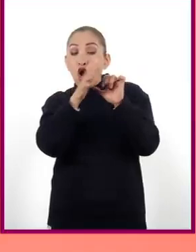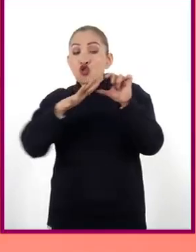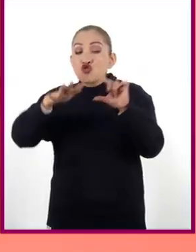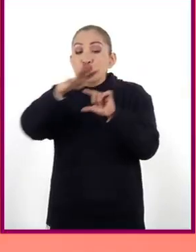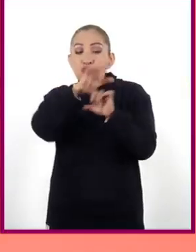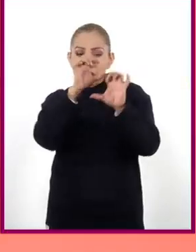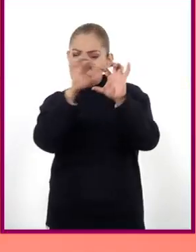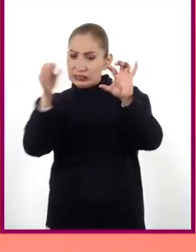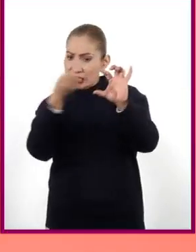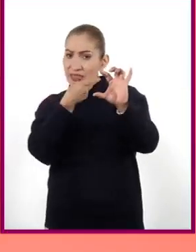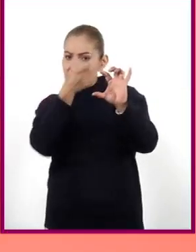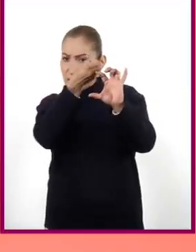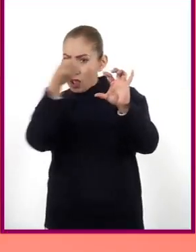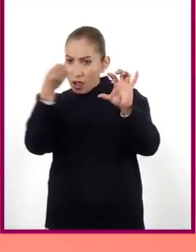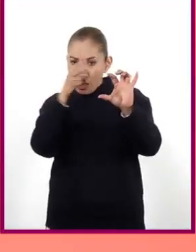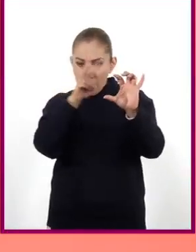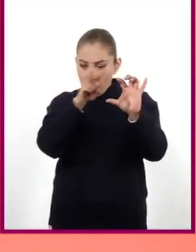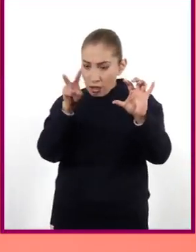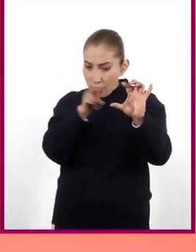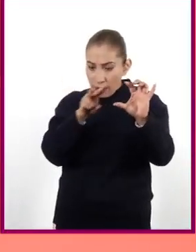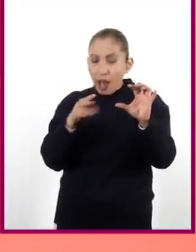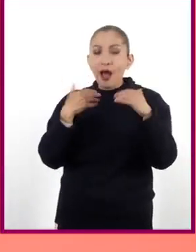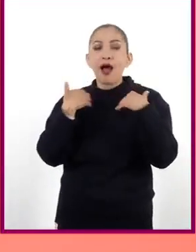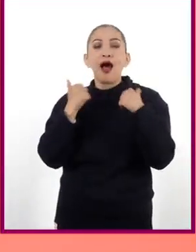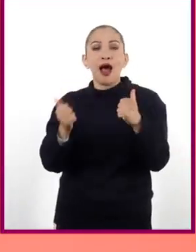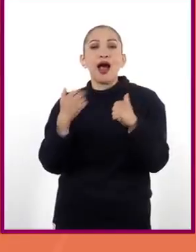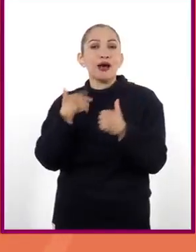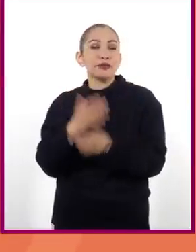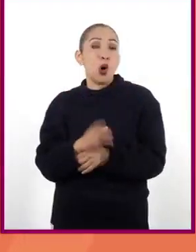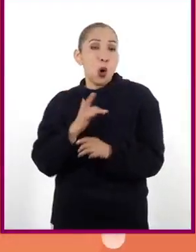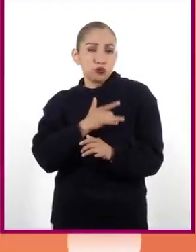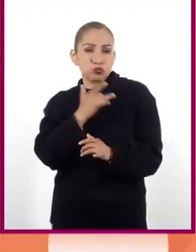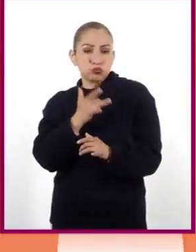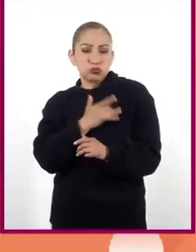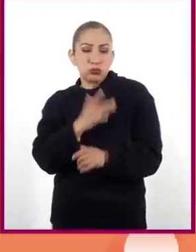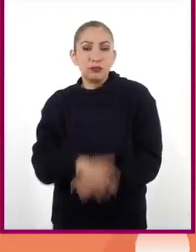del contexto de lo que se lee e inferir lo que quiere decir.